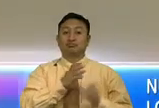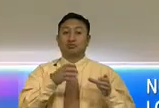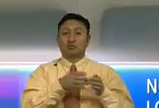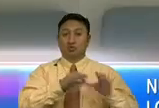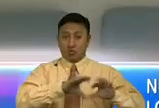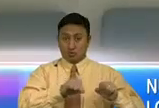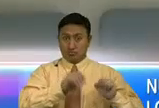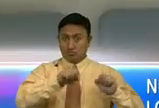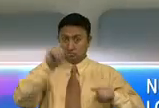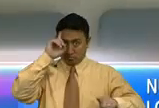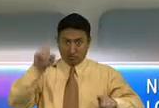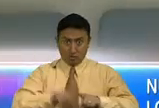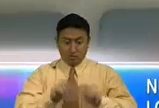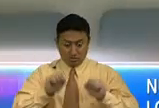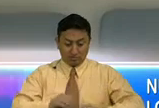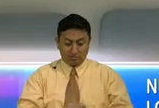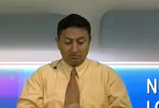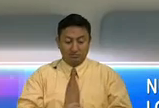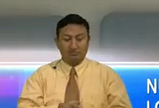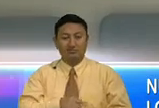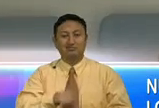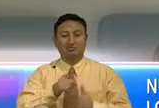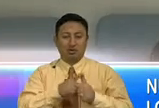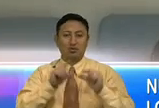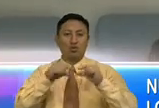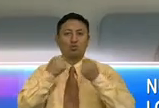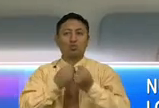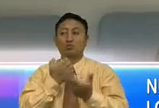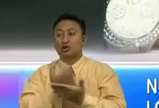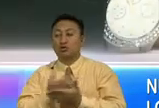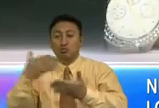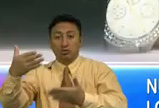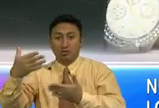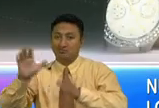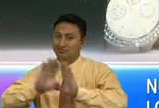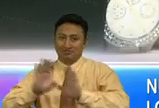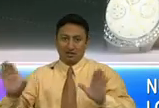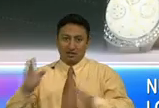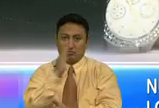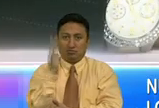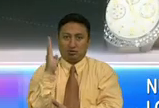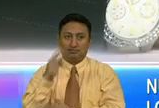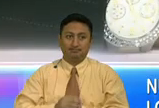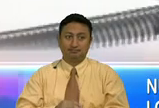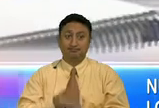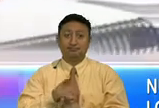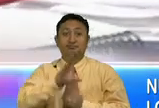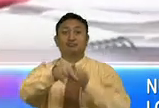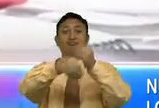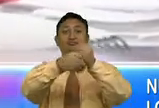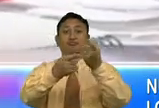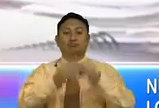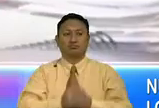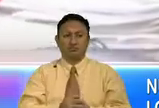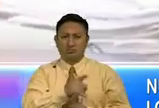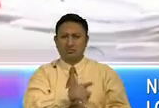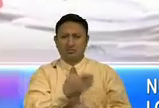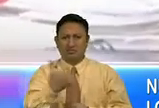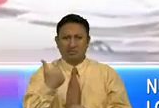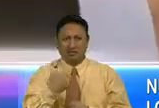Anticorrupción. Ser independiente de grupos económicos o de grupos políticos. Pero a ellos se suman otros retos, evacuar las denuncias que se